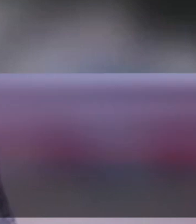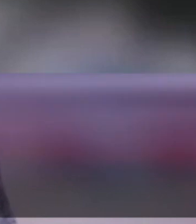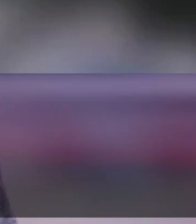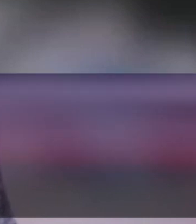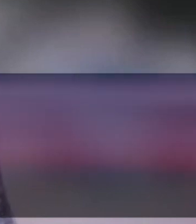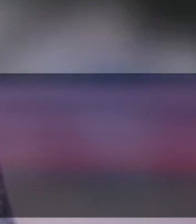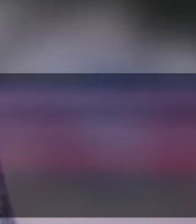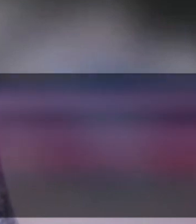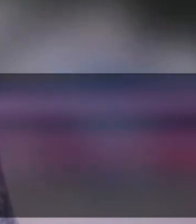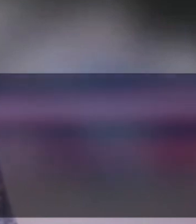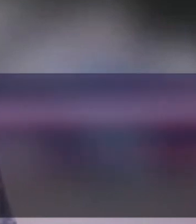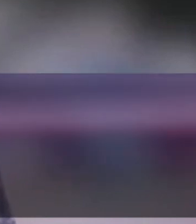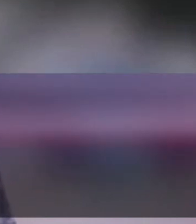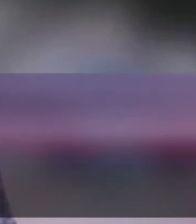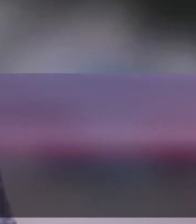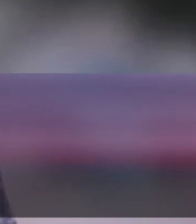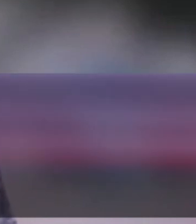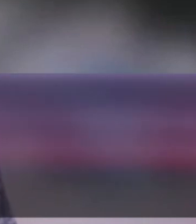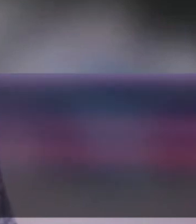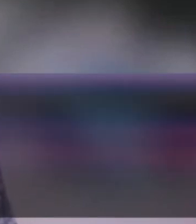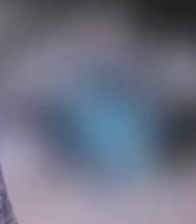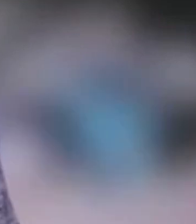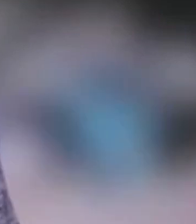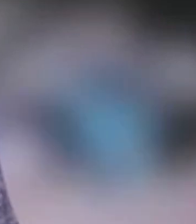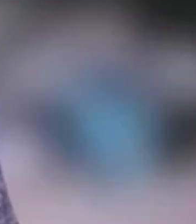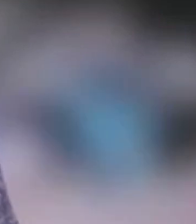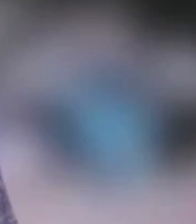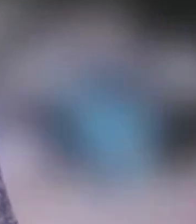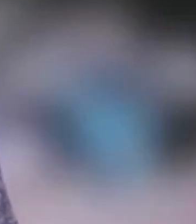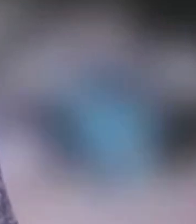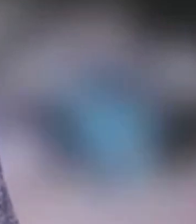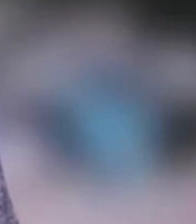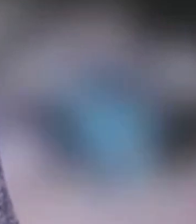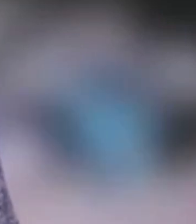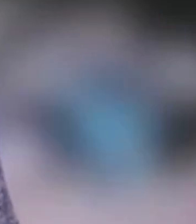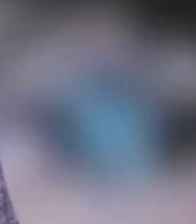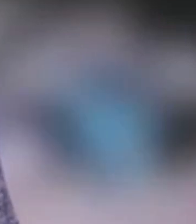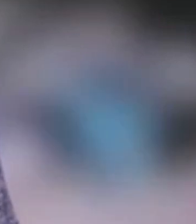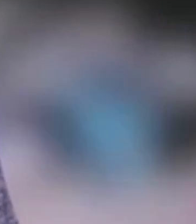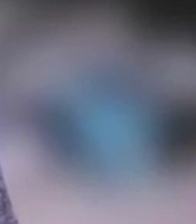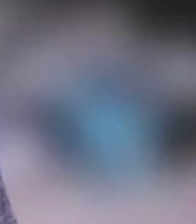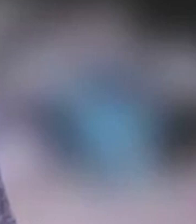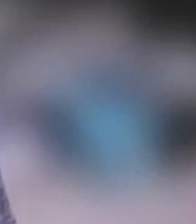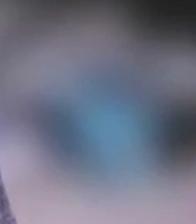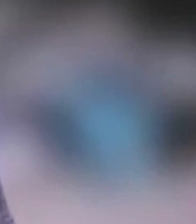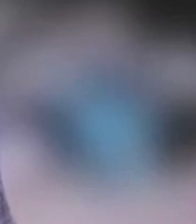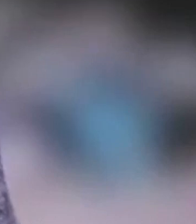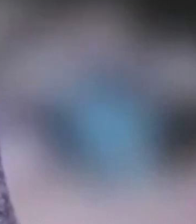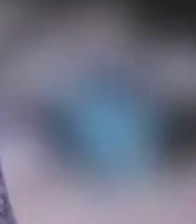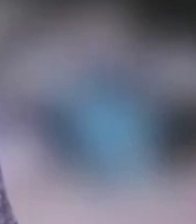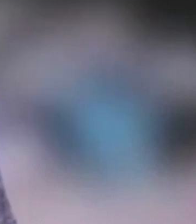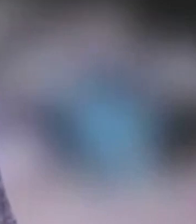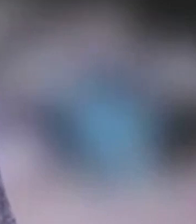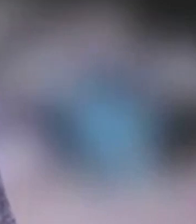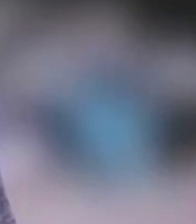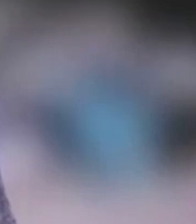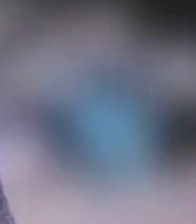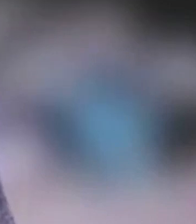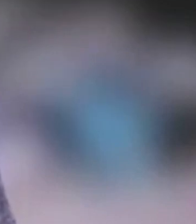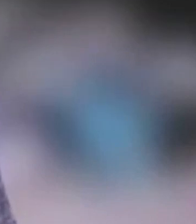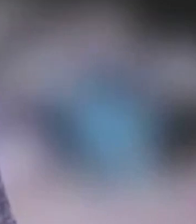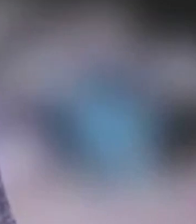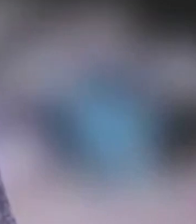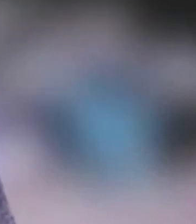sea inclusiva para personas con menores niveles educativos, que se les pueda dar las herramientas para que se puedan incorporar al